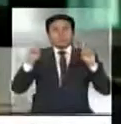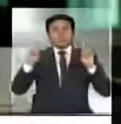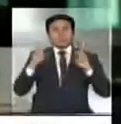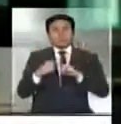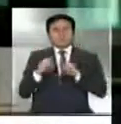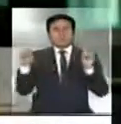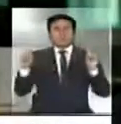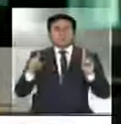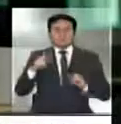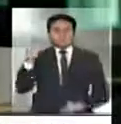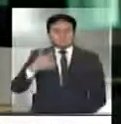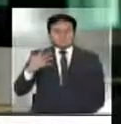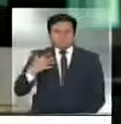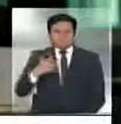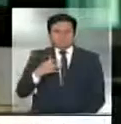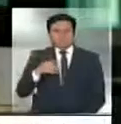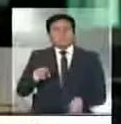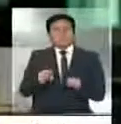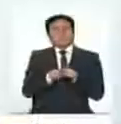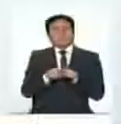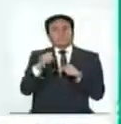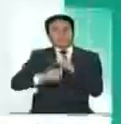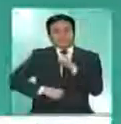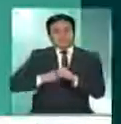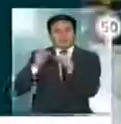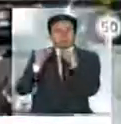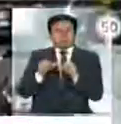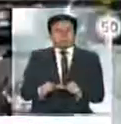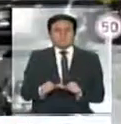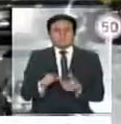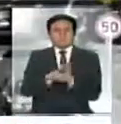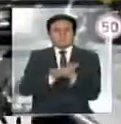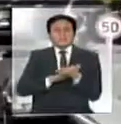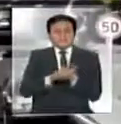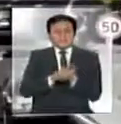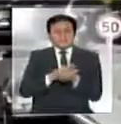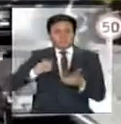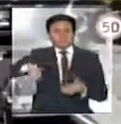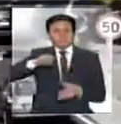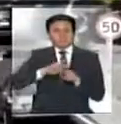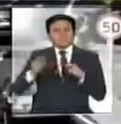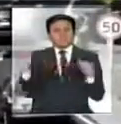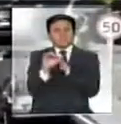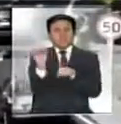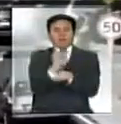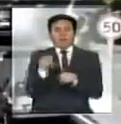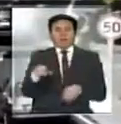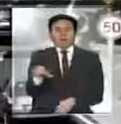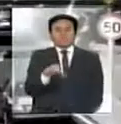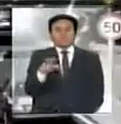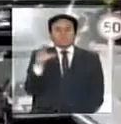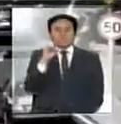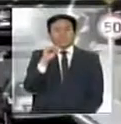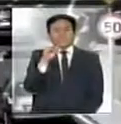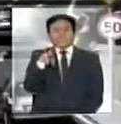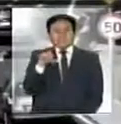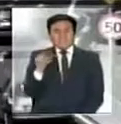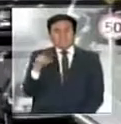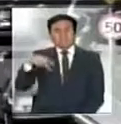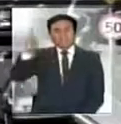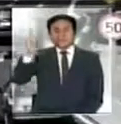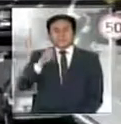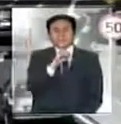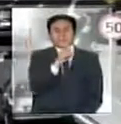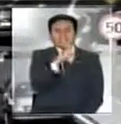hace una diferencia sustantiva cuando uno toma varios años. A modo de ejemplo, si hacemos un recorrido en auto por la costanera norte desde la Dehesa hasta la